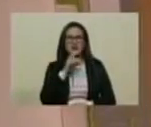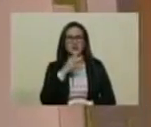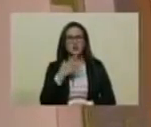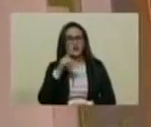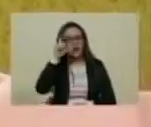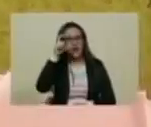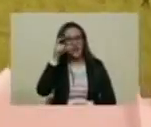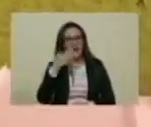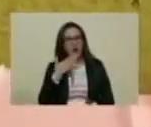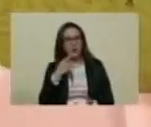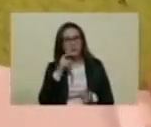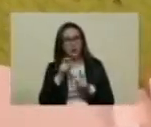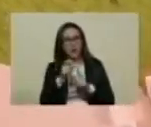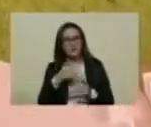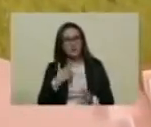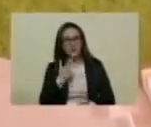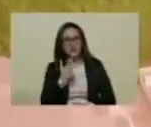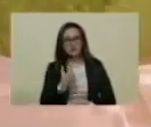Elías Agua, por favor?